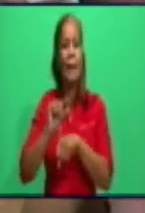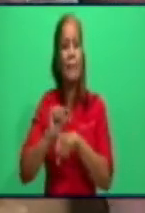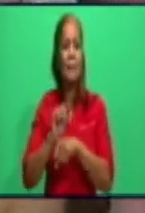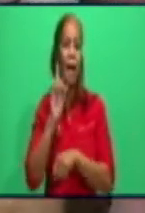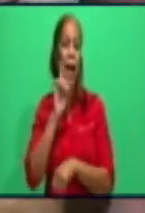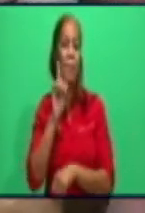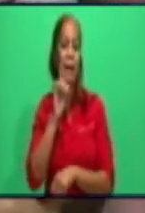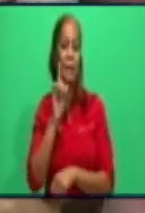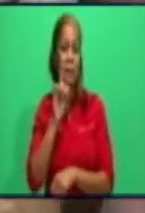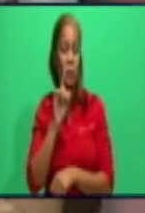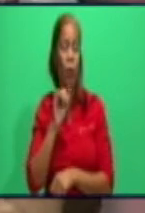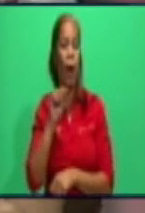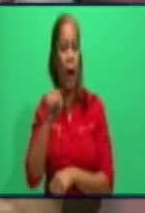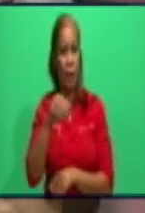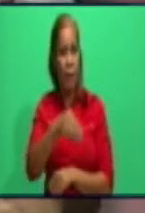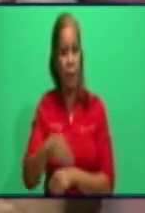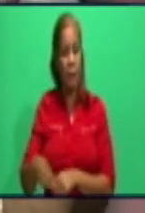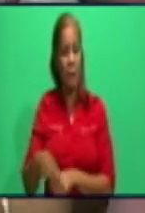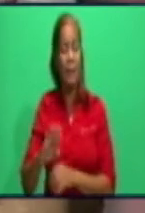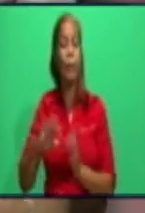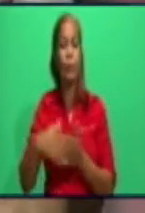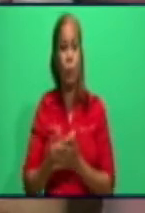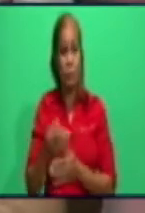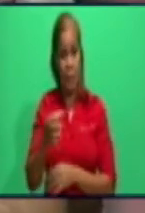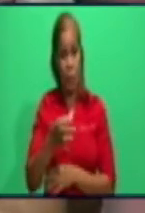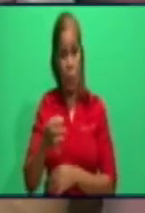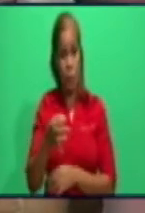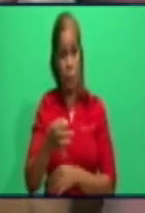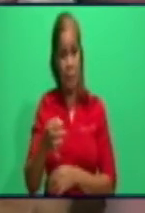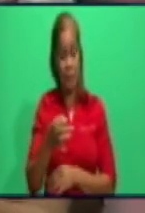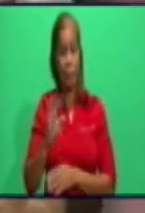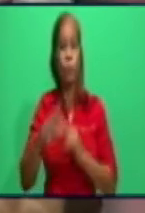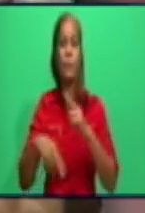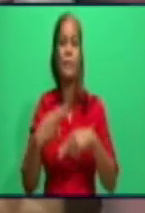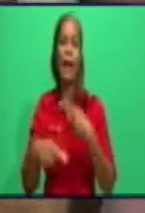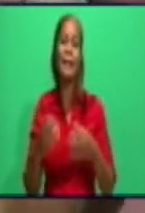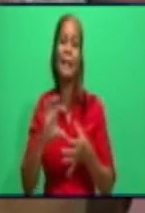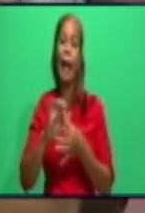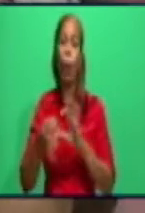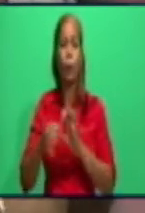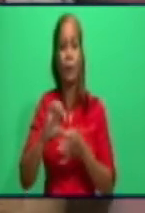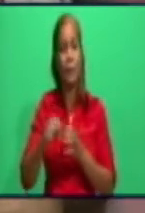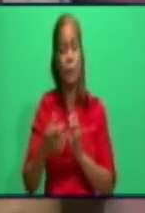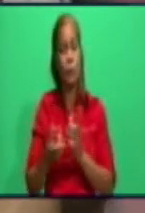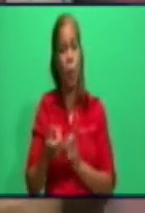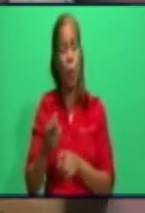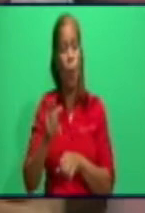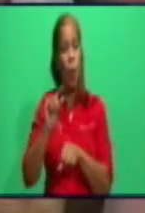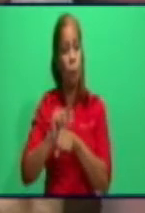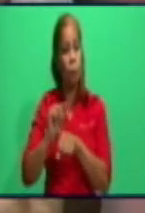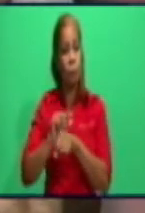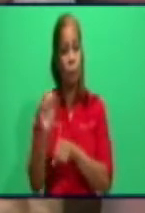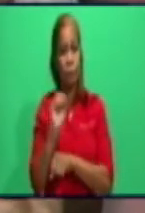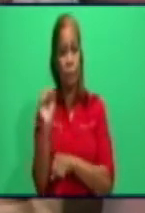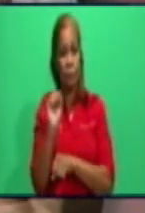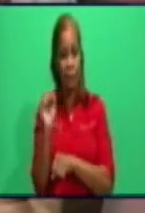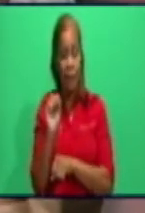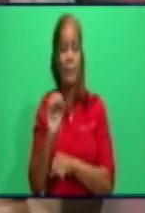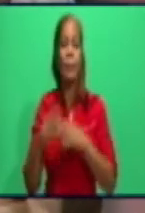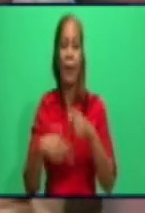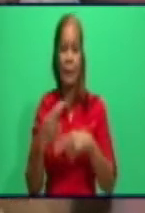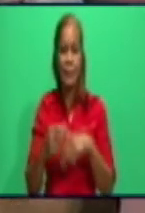llamamos, y en el caso de los municipios se establece la coordinación para el traslado. En los casos que por su característica